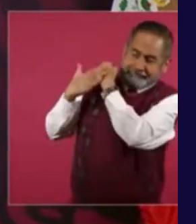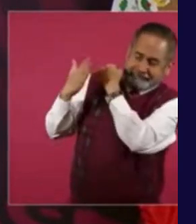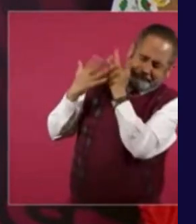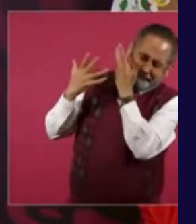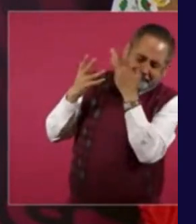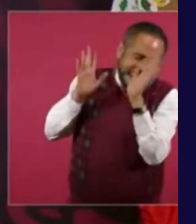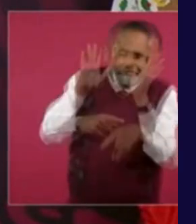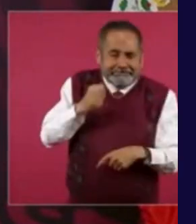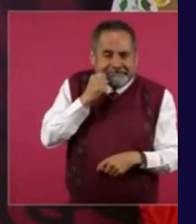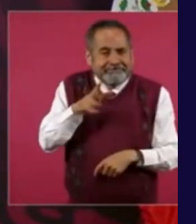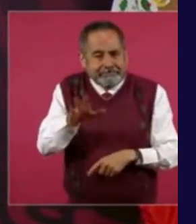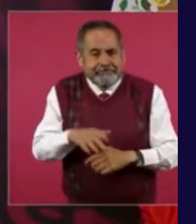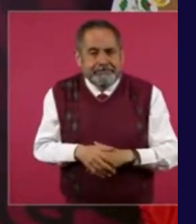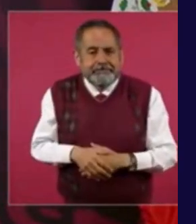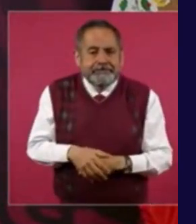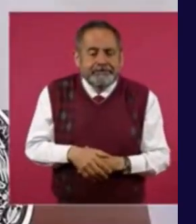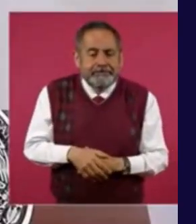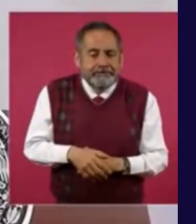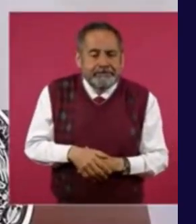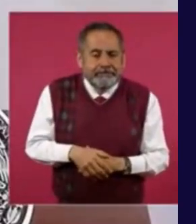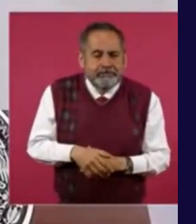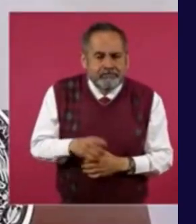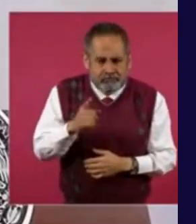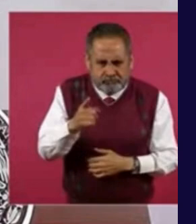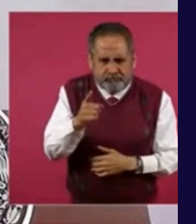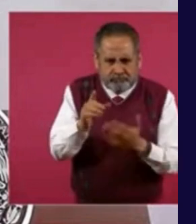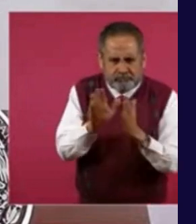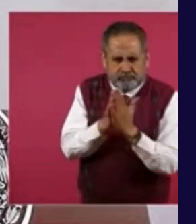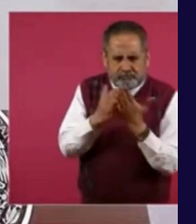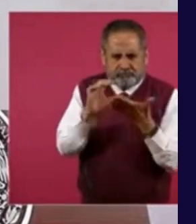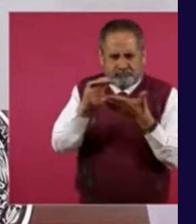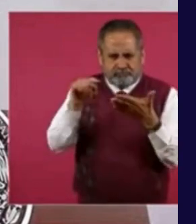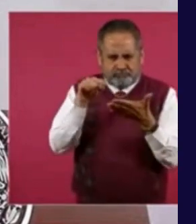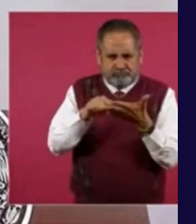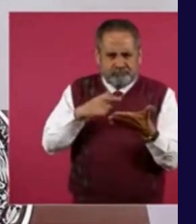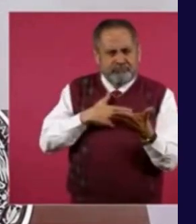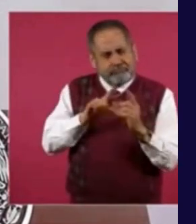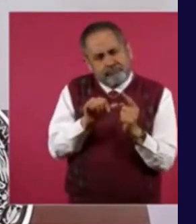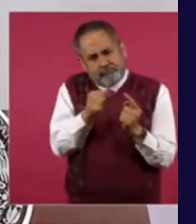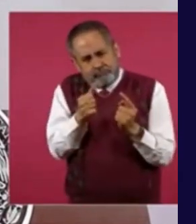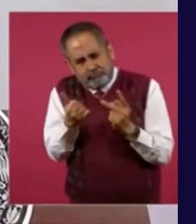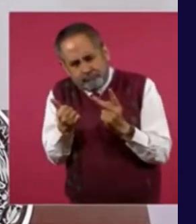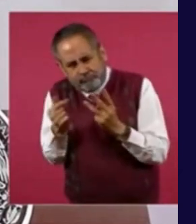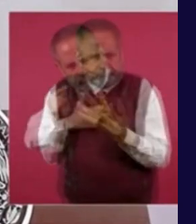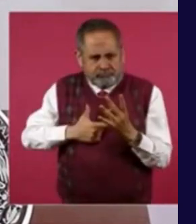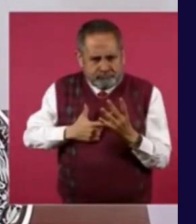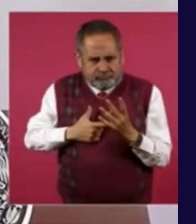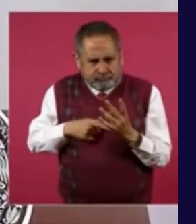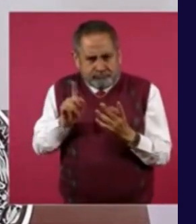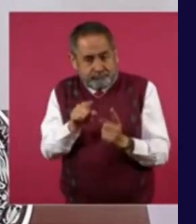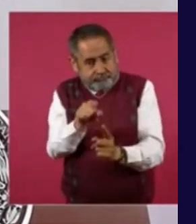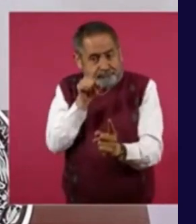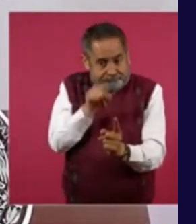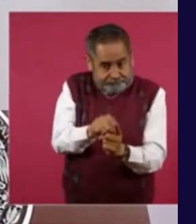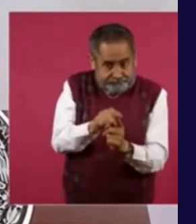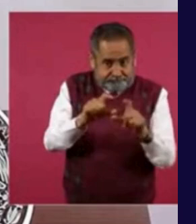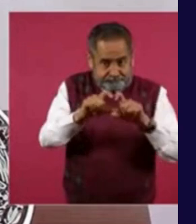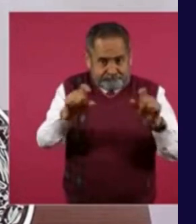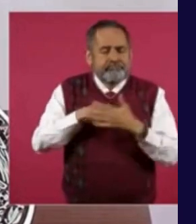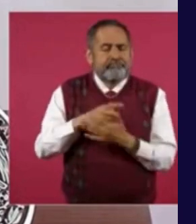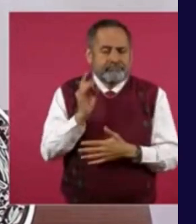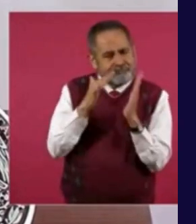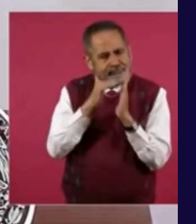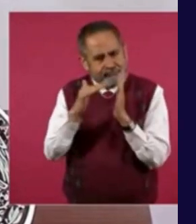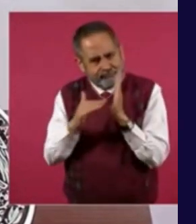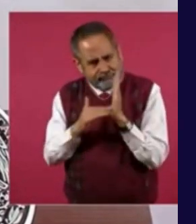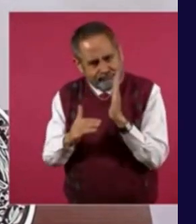crucial tanto en la transición política hacia una nueva administración como en la reafirmación de los compromisos sociales y